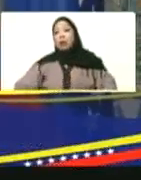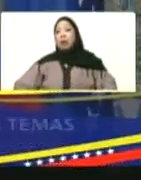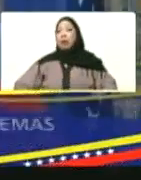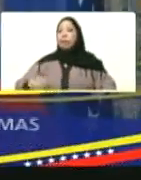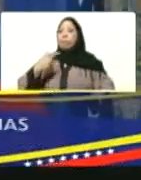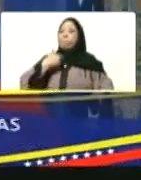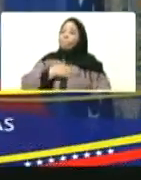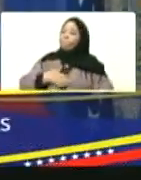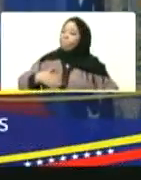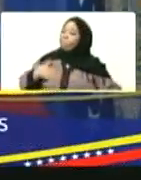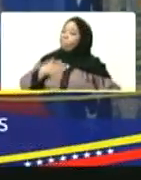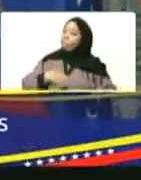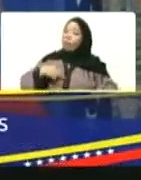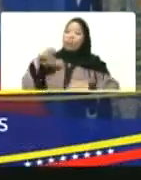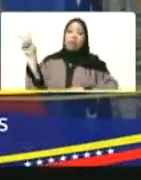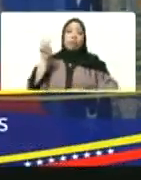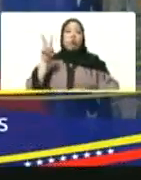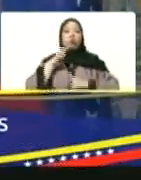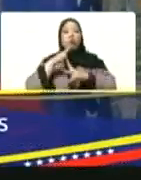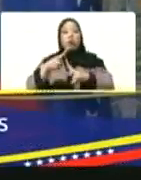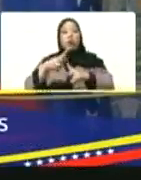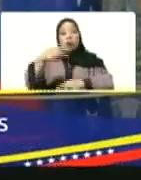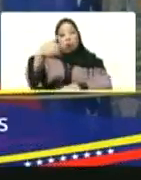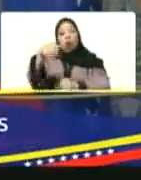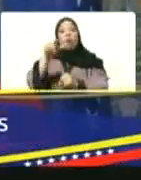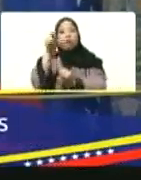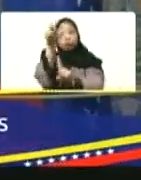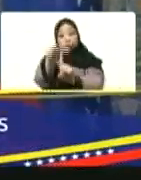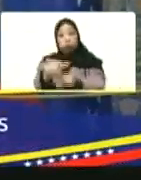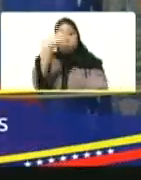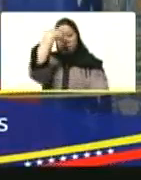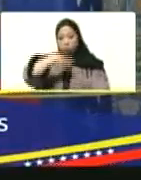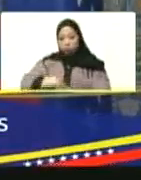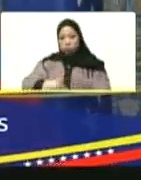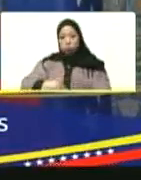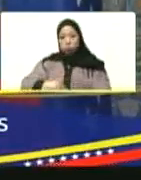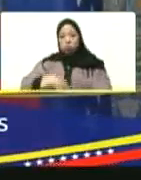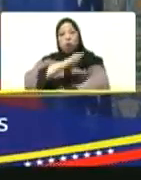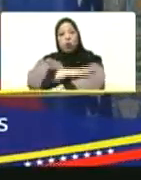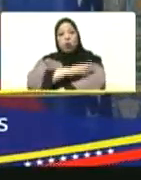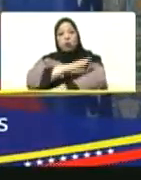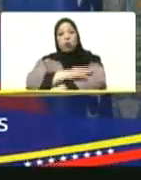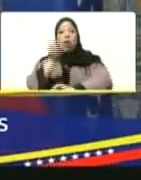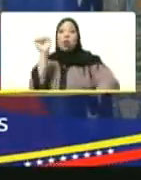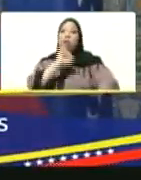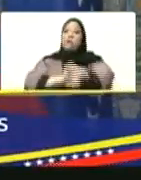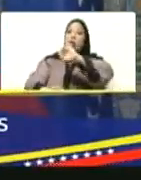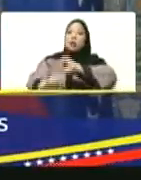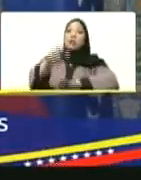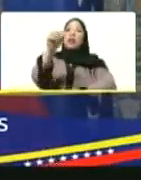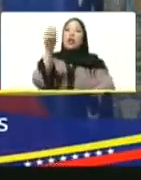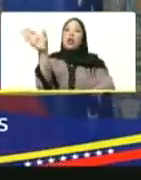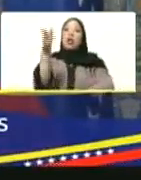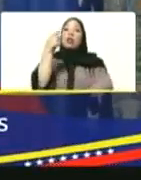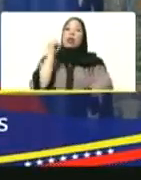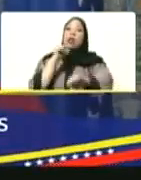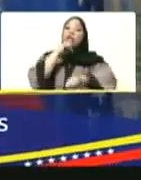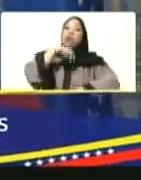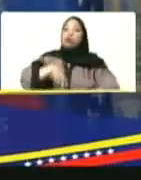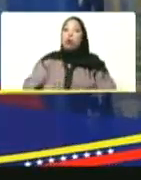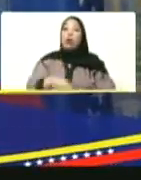admiración de Venezuela por la firme posición de Argelia en la defensa de los derechos históricos del